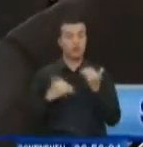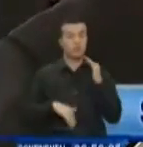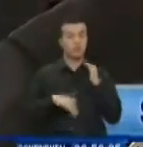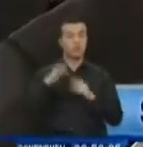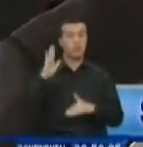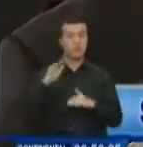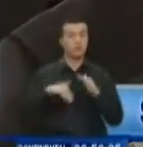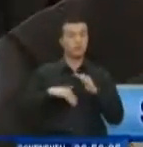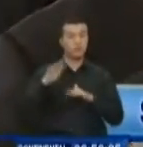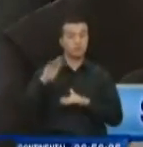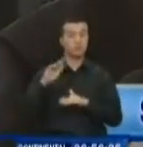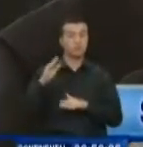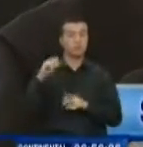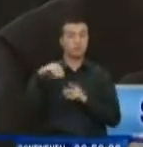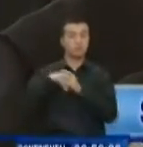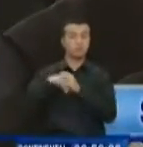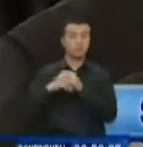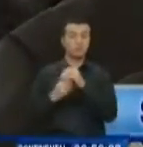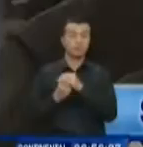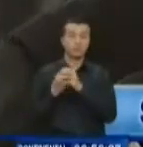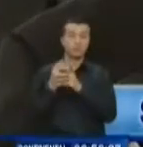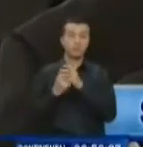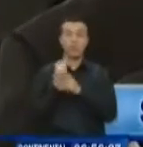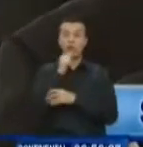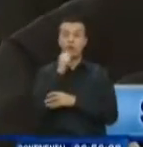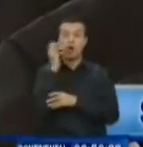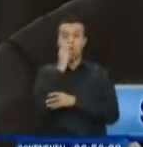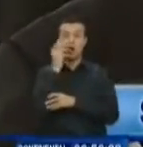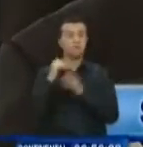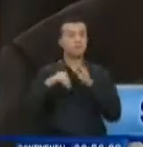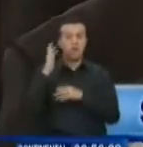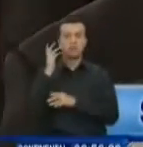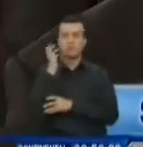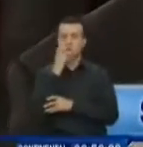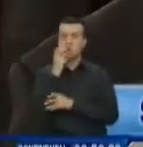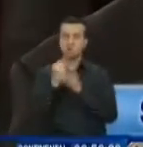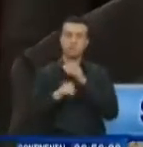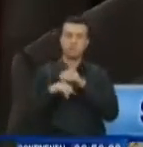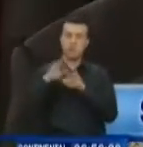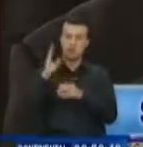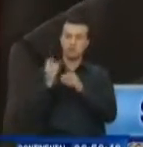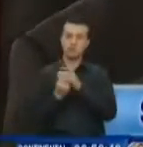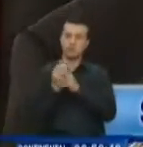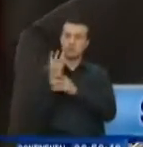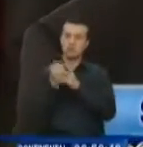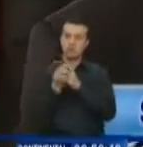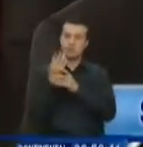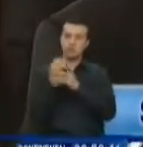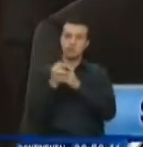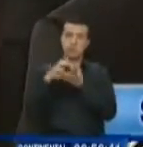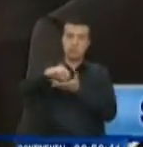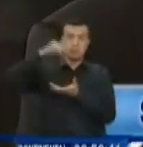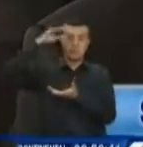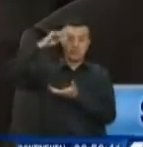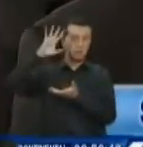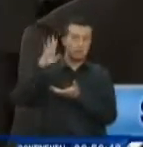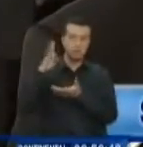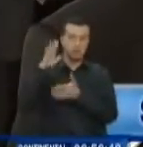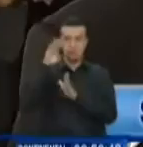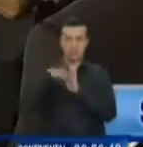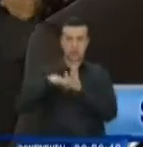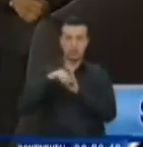incremento en la actividad o en la emisión de vapor y de gas, no así de ceniza.